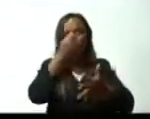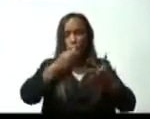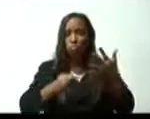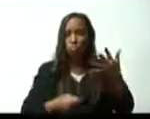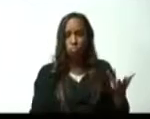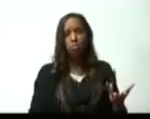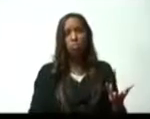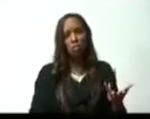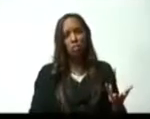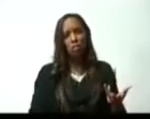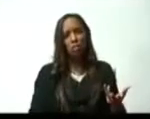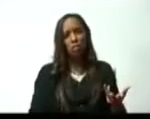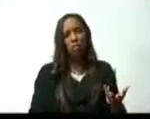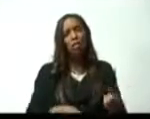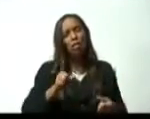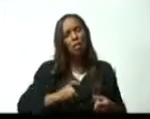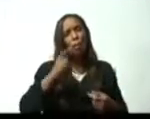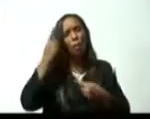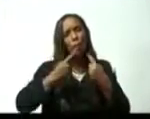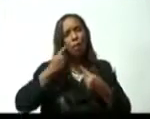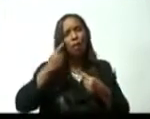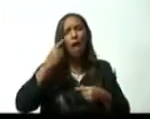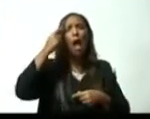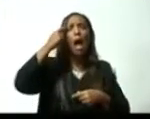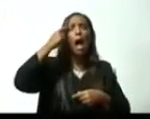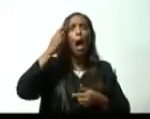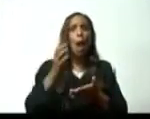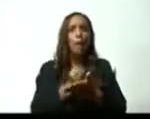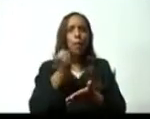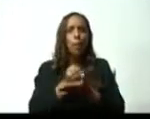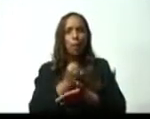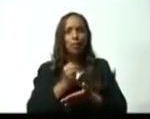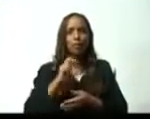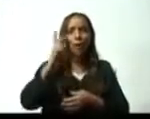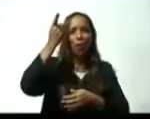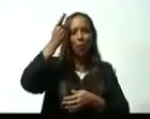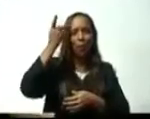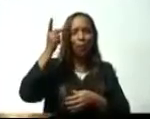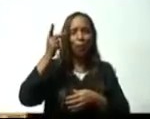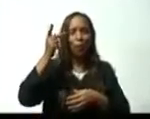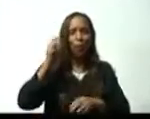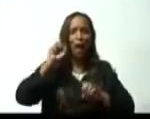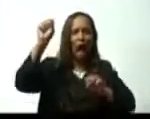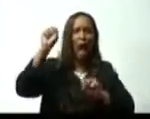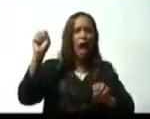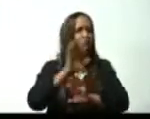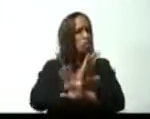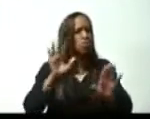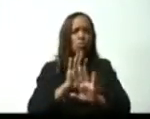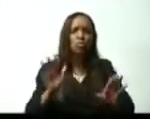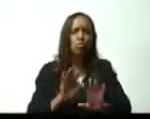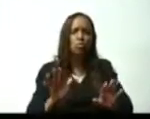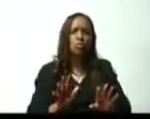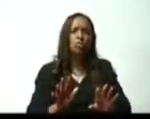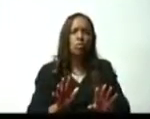muchas veces nosotros usamos en cada una de nuestras provincias. Honorables diputados y diputadas,